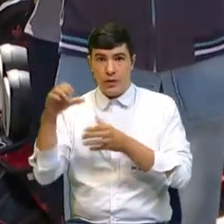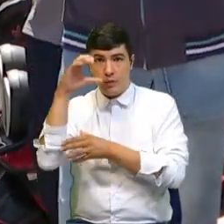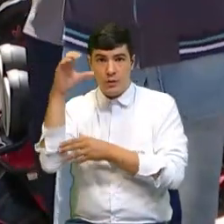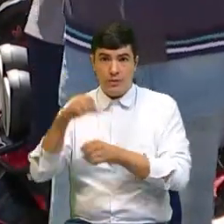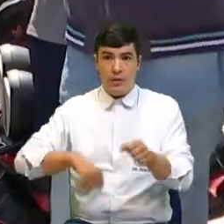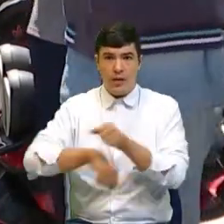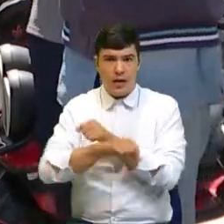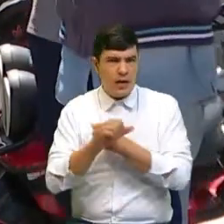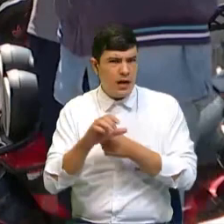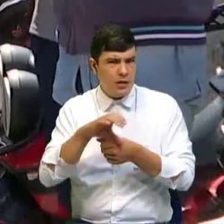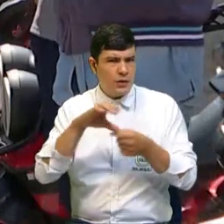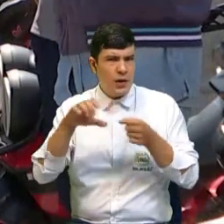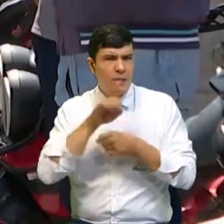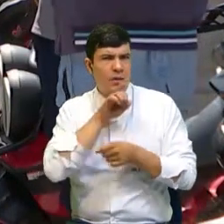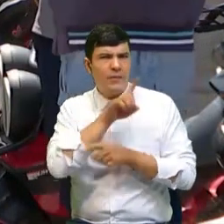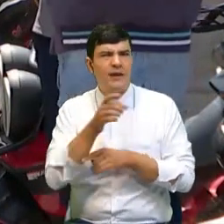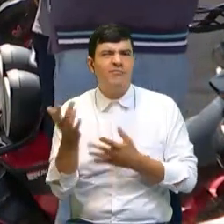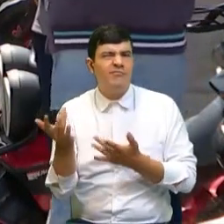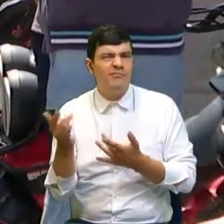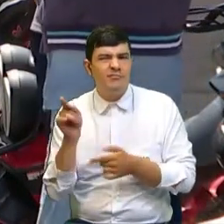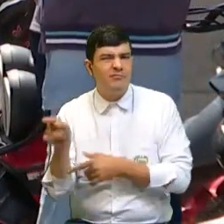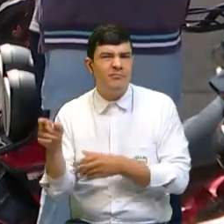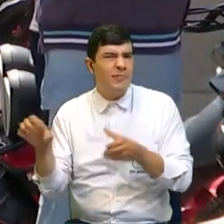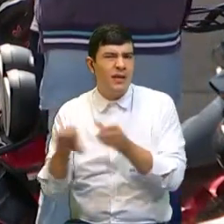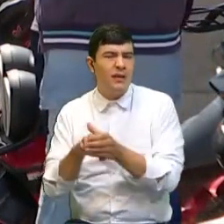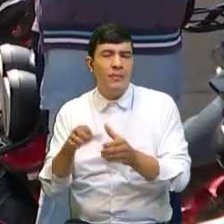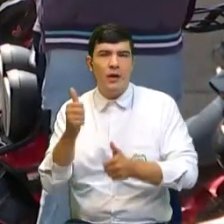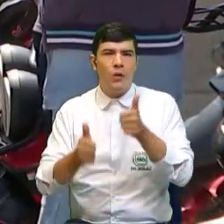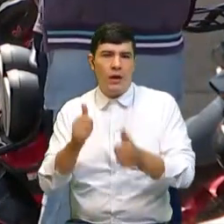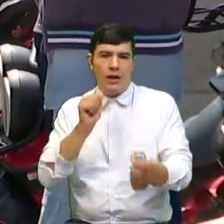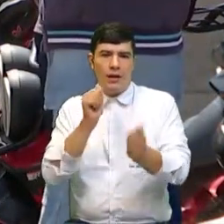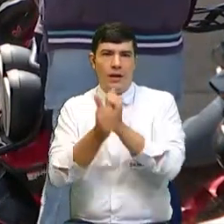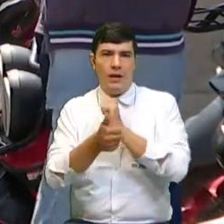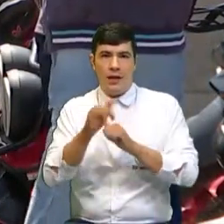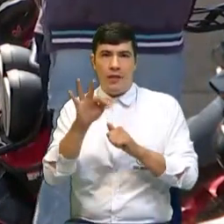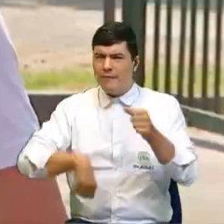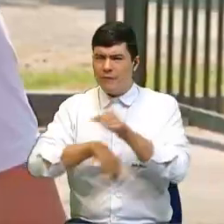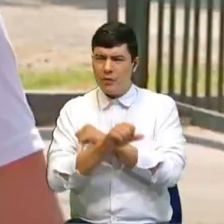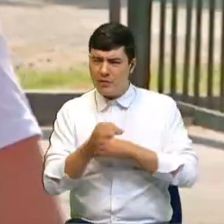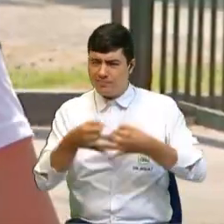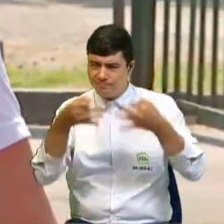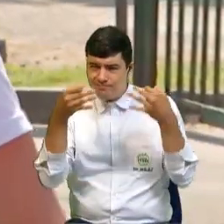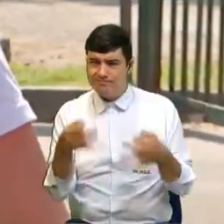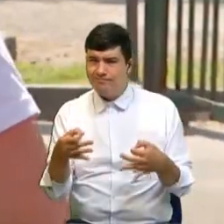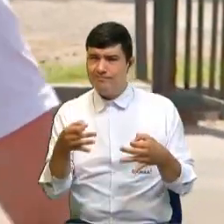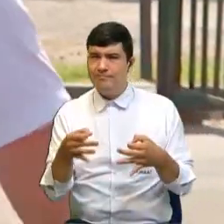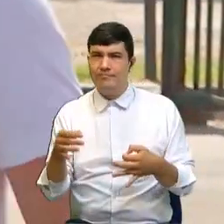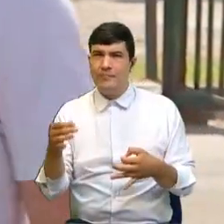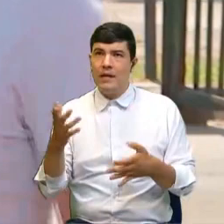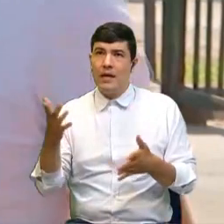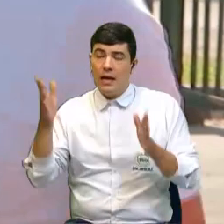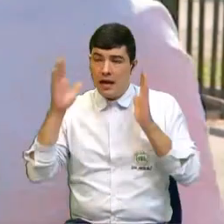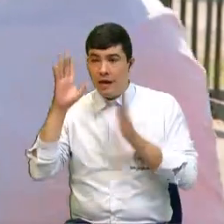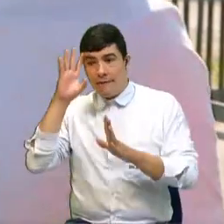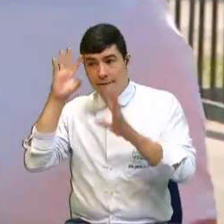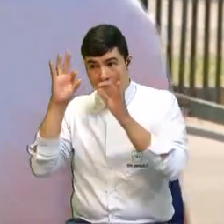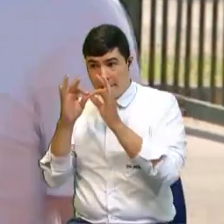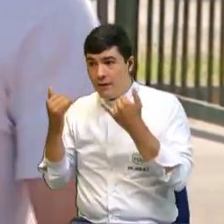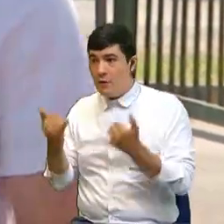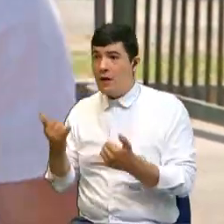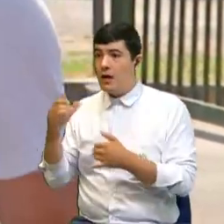los bumangueses del combinado patrio y de cuáles serán los clasificados a tokio 2020 es tener la fe en colombia a ver si